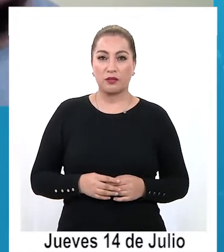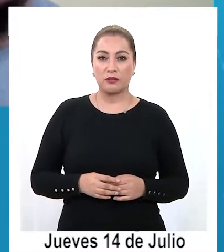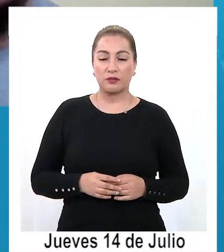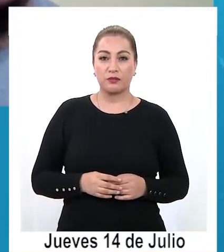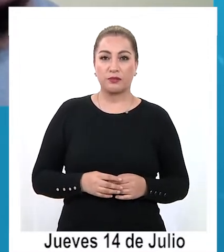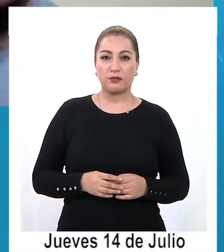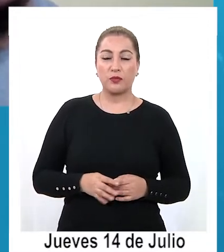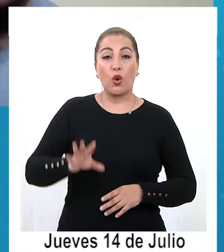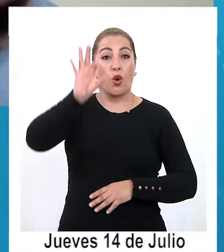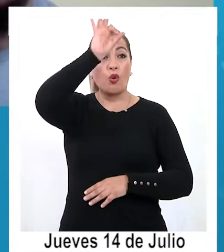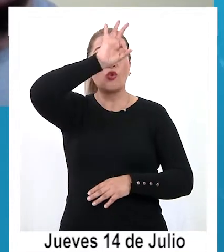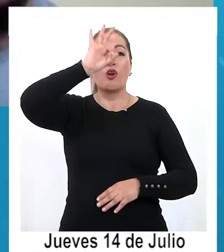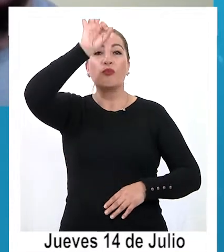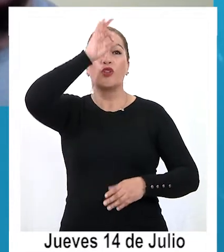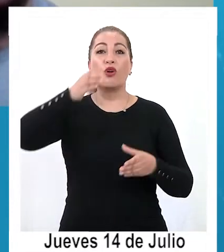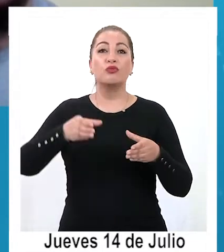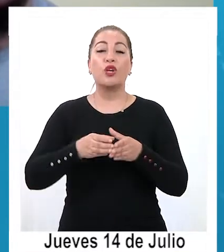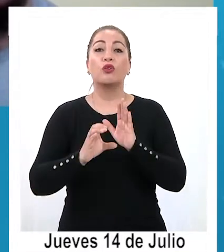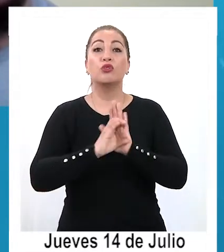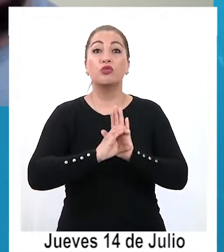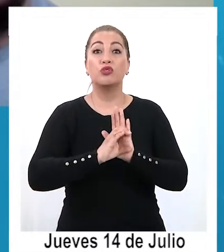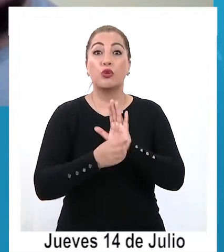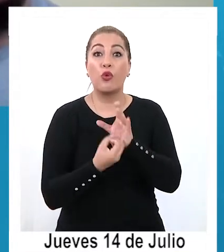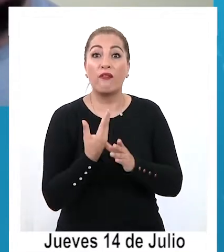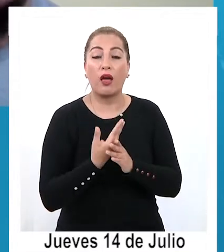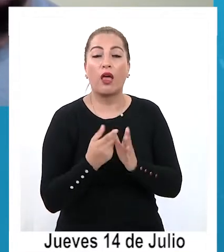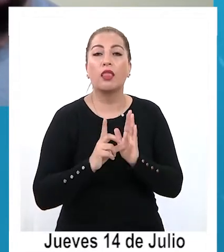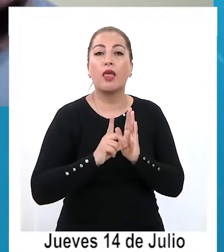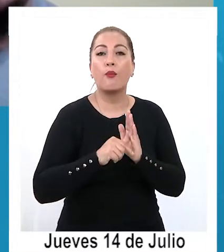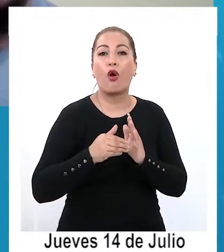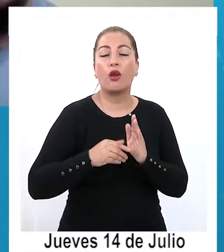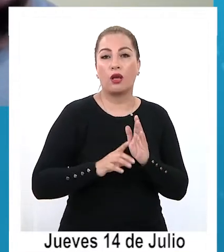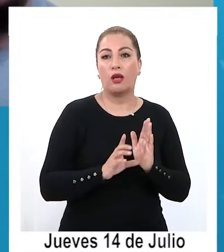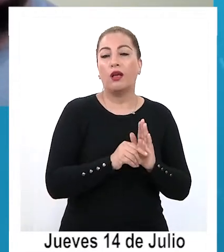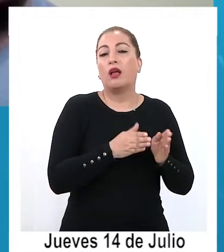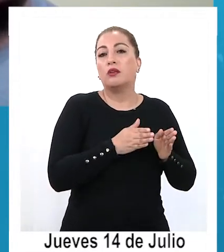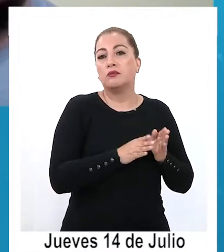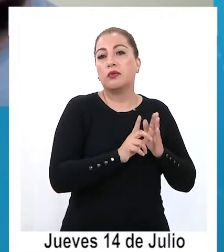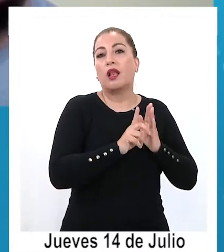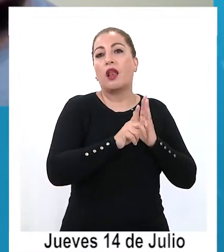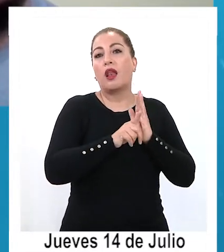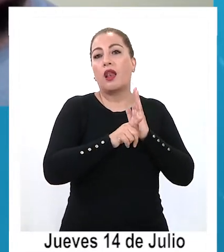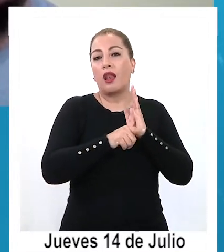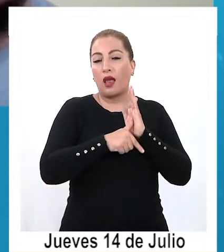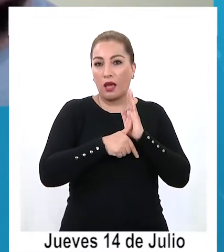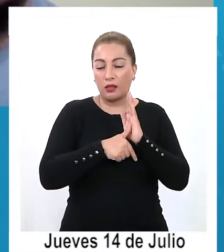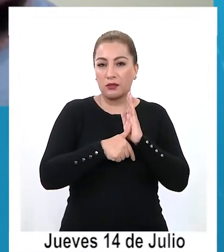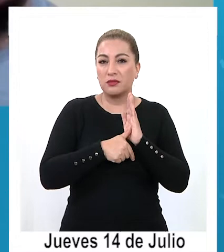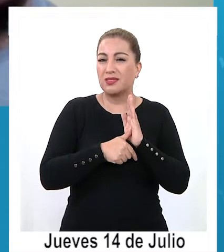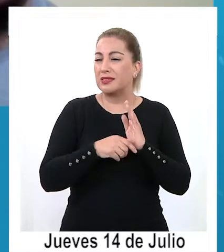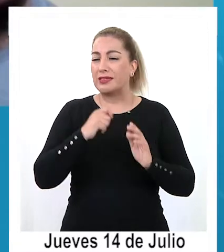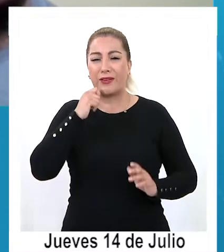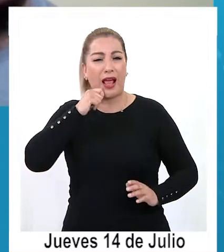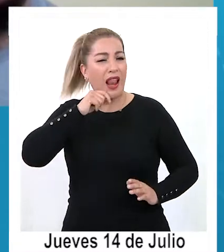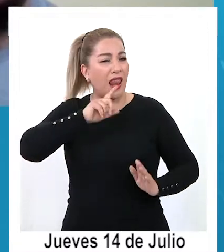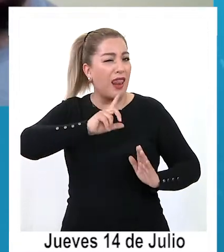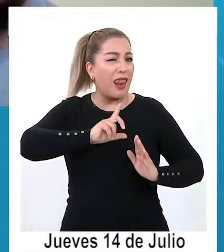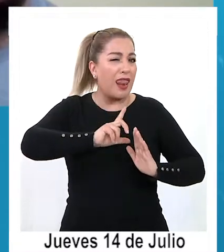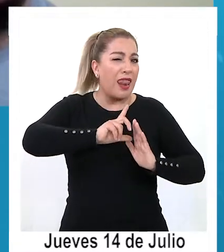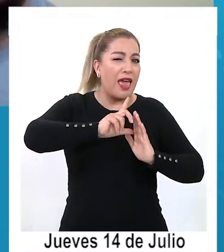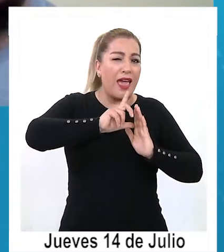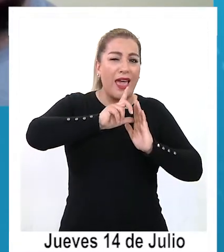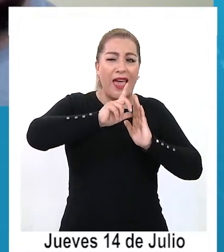una perspectiva de una constitución nueva demora, se cocina a fuego no lento, un fuego ultra lento, poniéndolo en